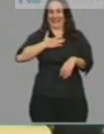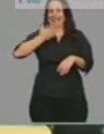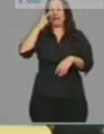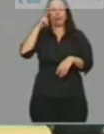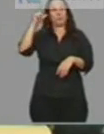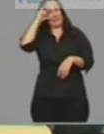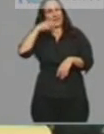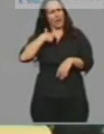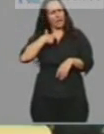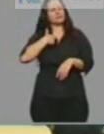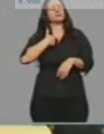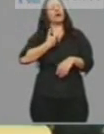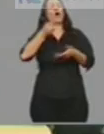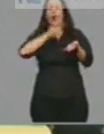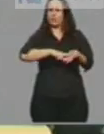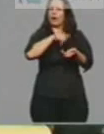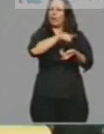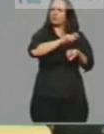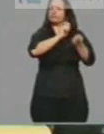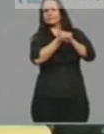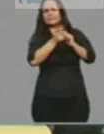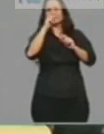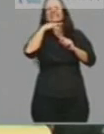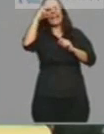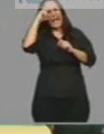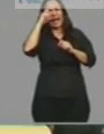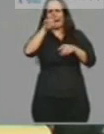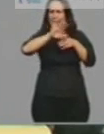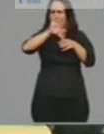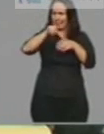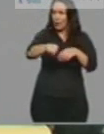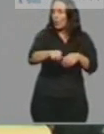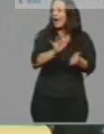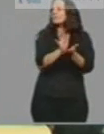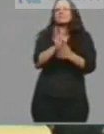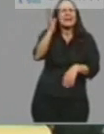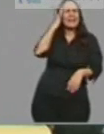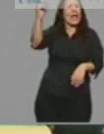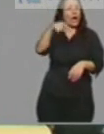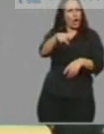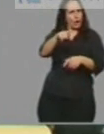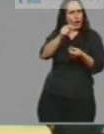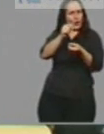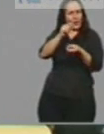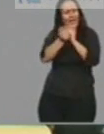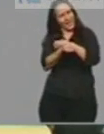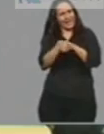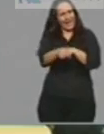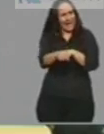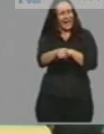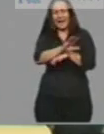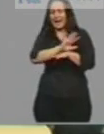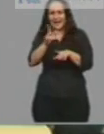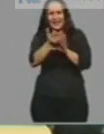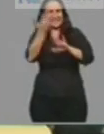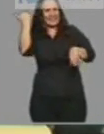volvimos a abrir el canje. Y ahí llegamos a una cifra récord de aceptación de reestructuración de deuda, que es el